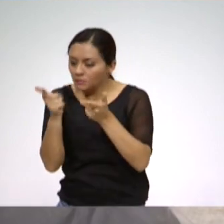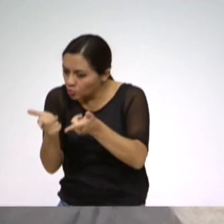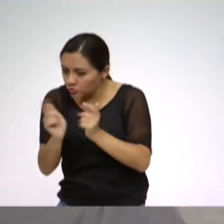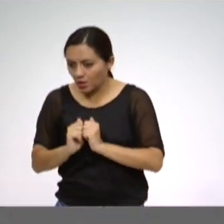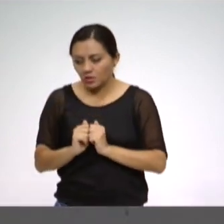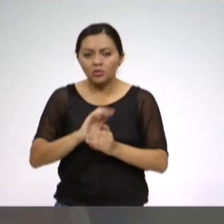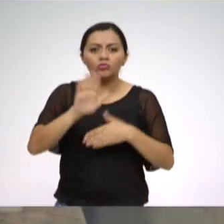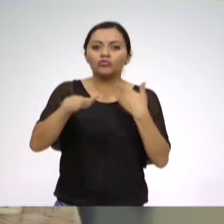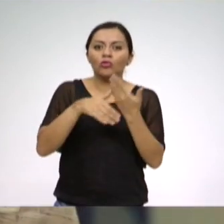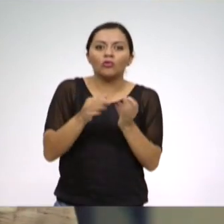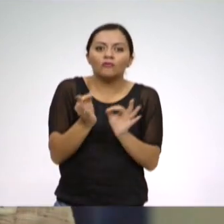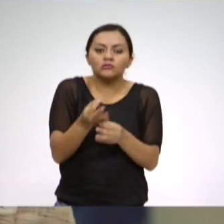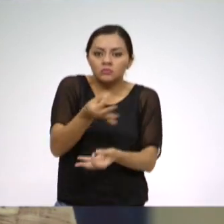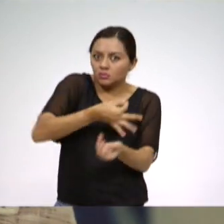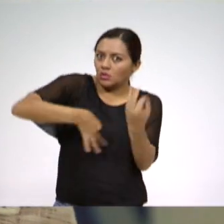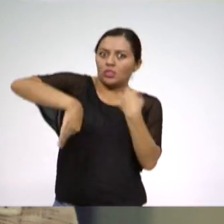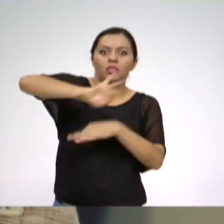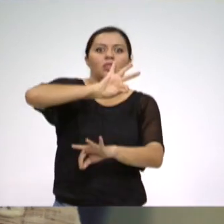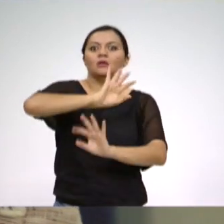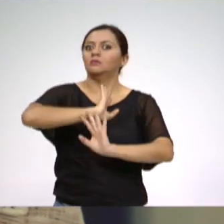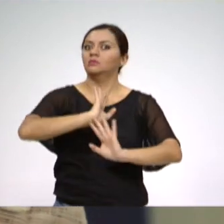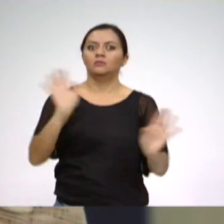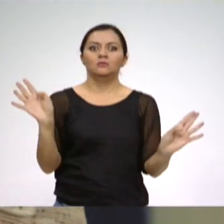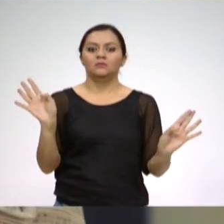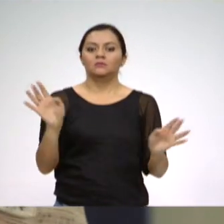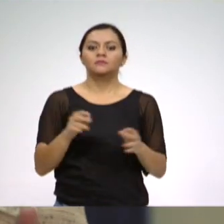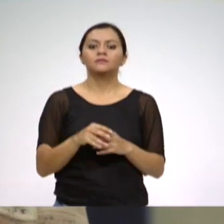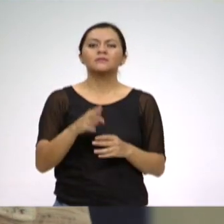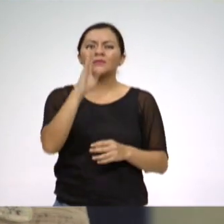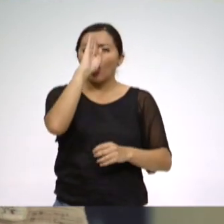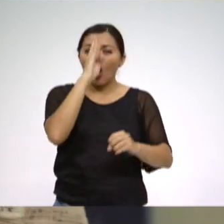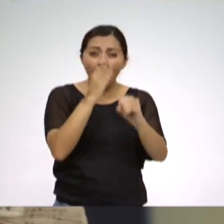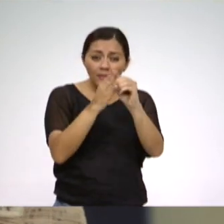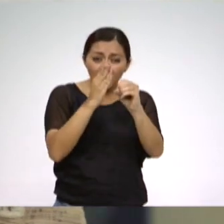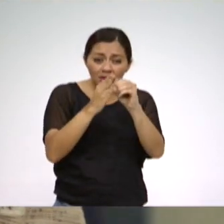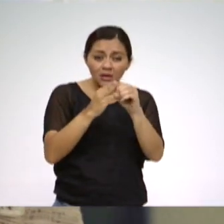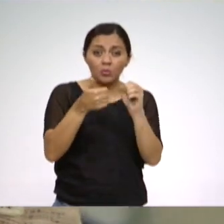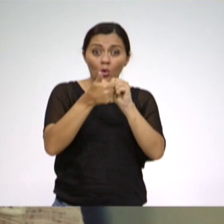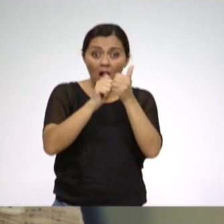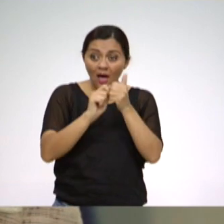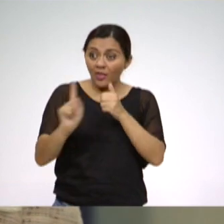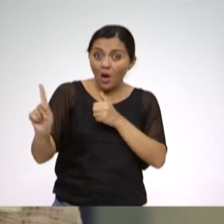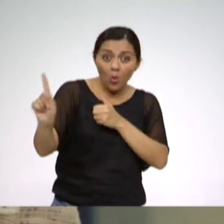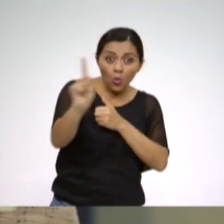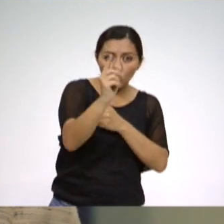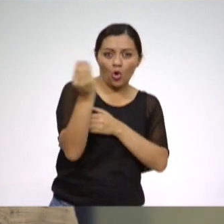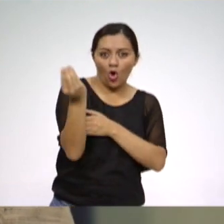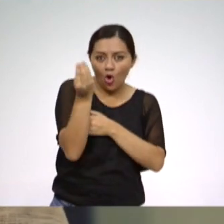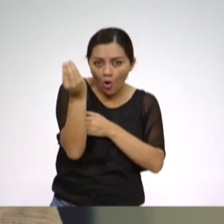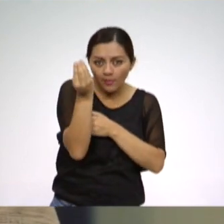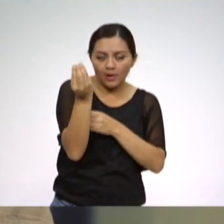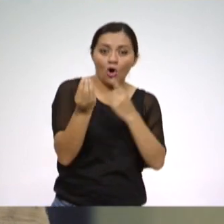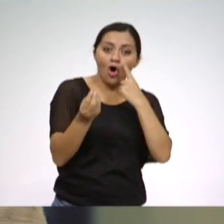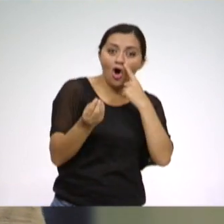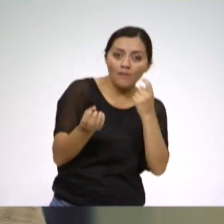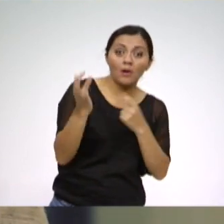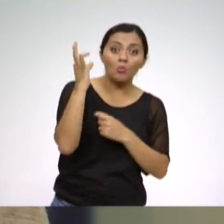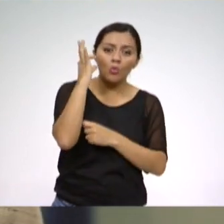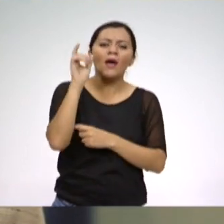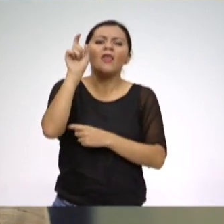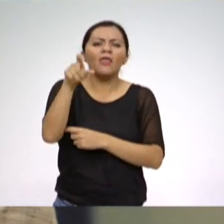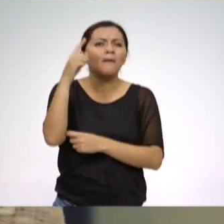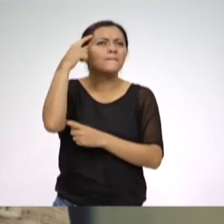los papeles. El objetivo superior que tenemos es que cada adolescente ecuatoriano, hombre o mujer, tengan un proyecto de